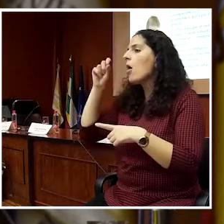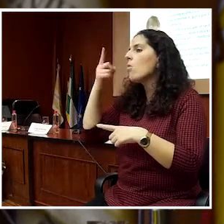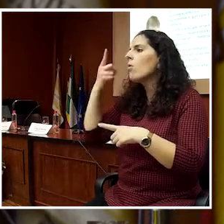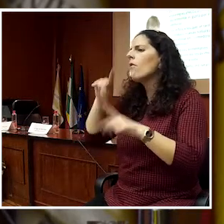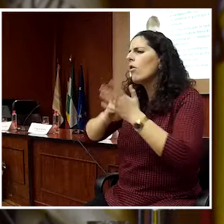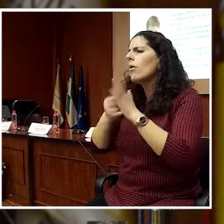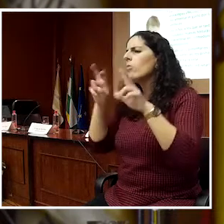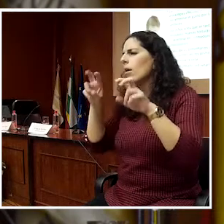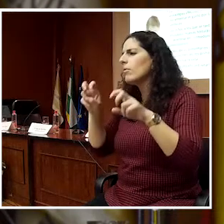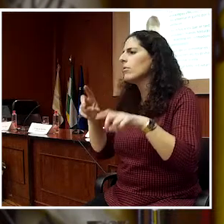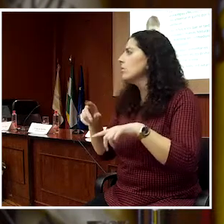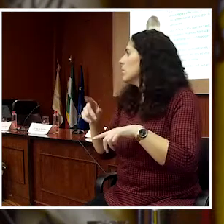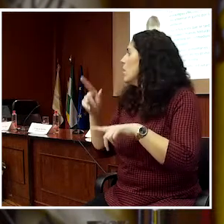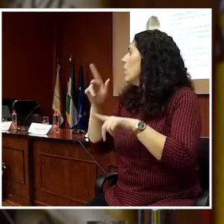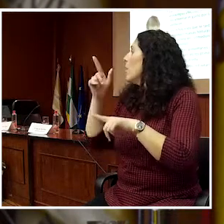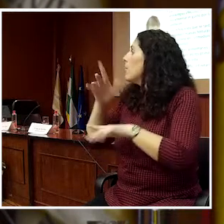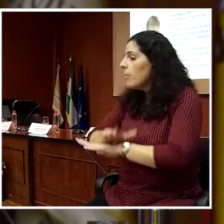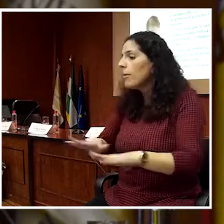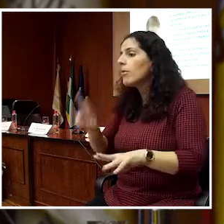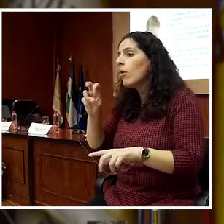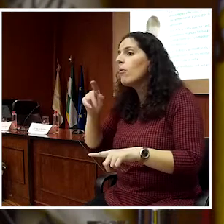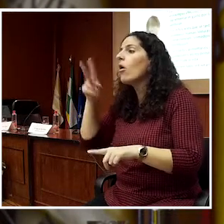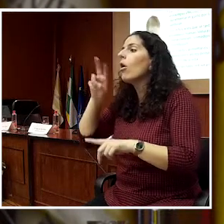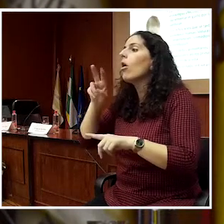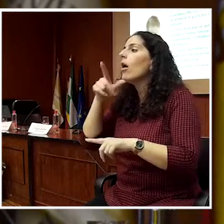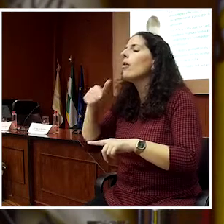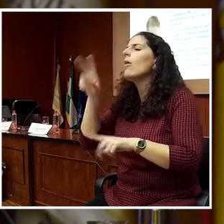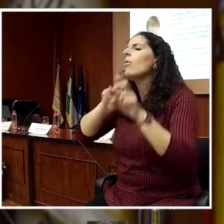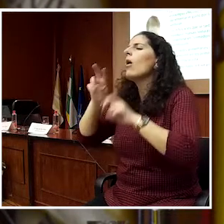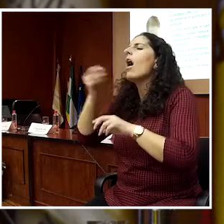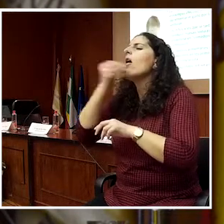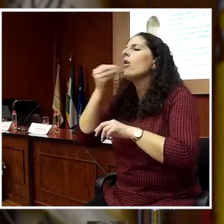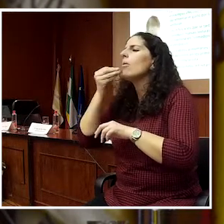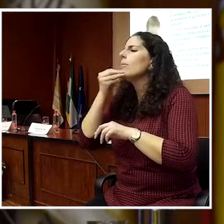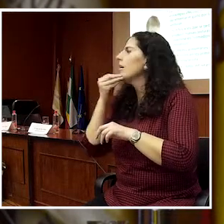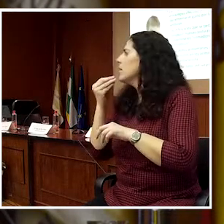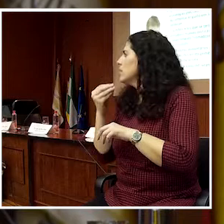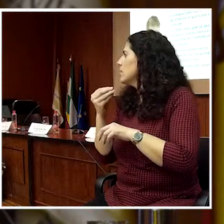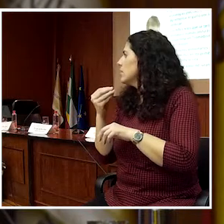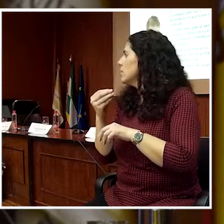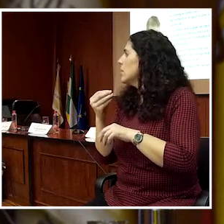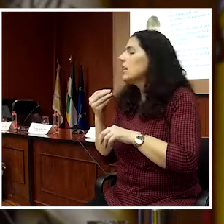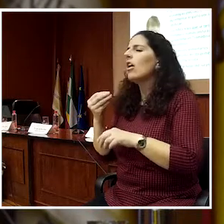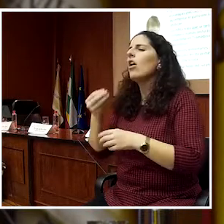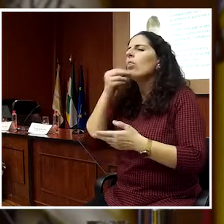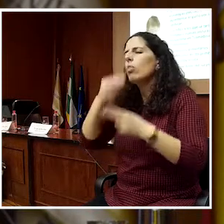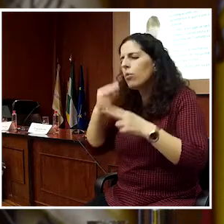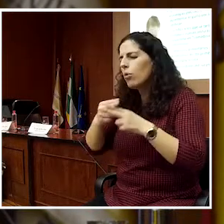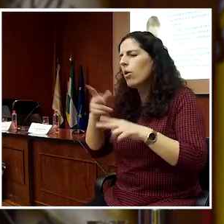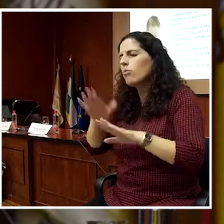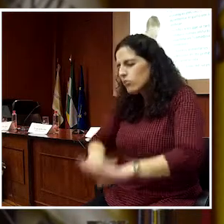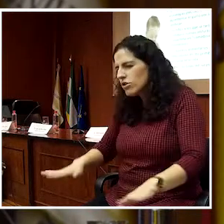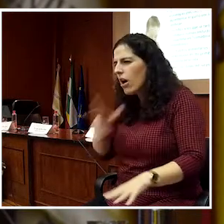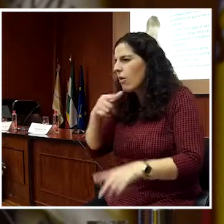que se le denomina Baby-led weaning, que es más o menos el comer alimentos sólidos desde etapas